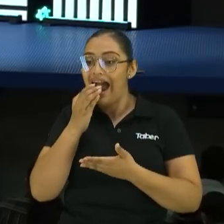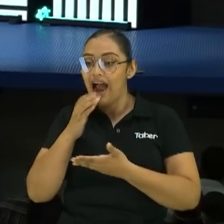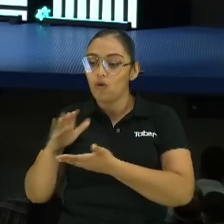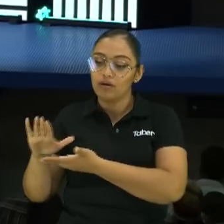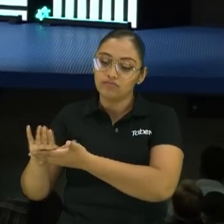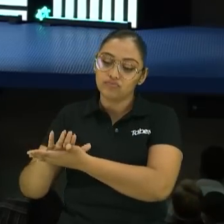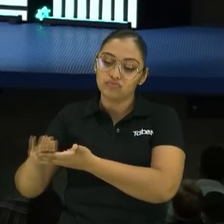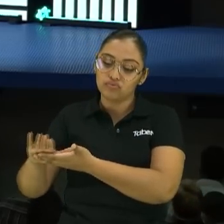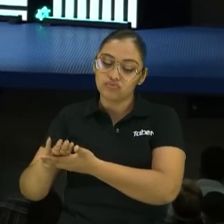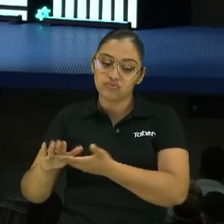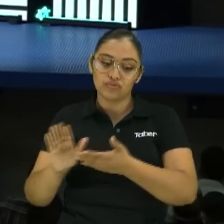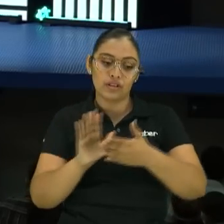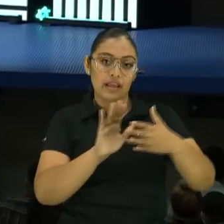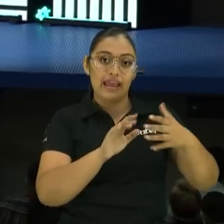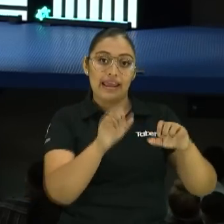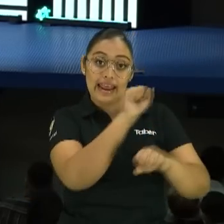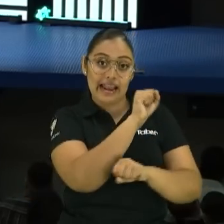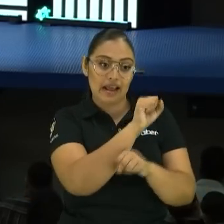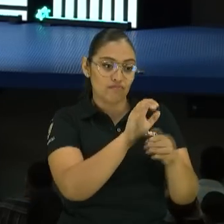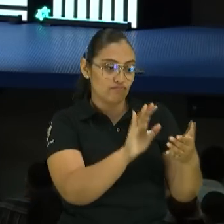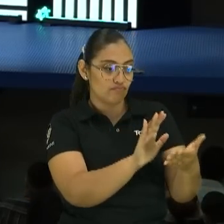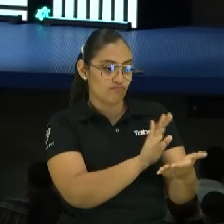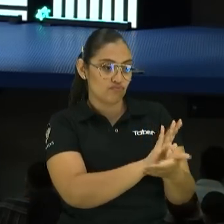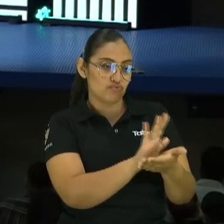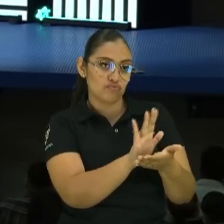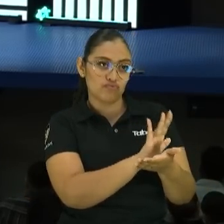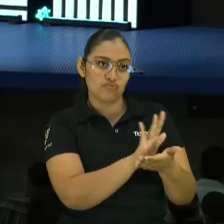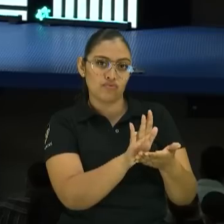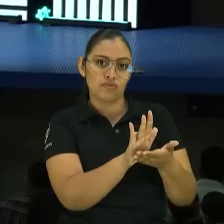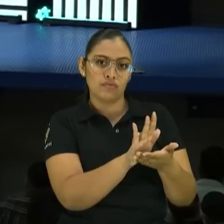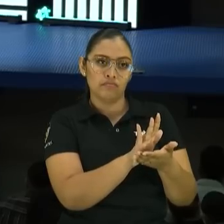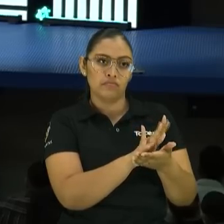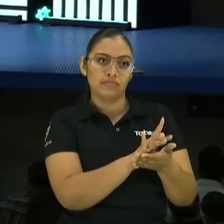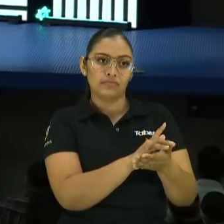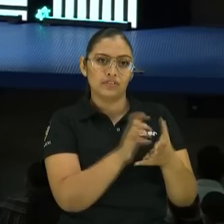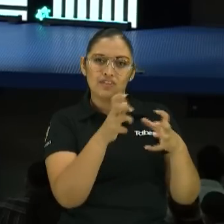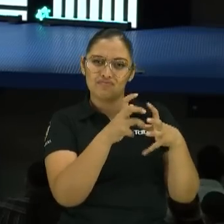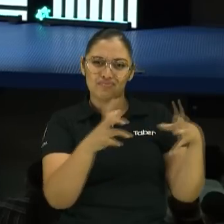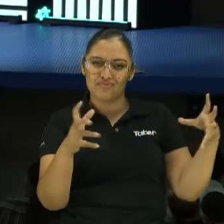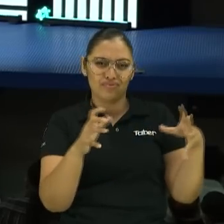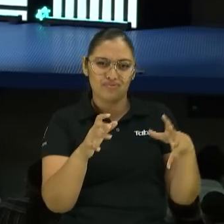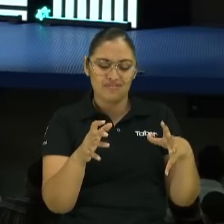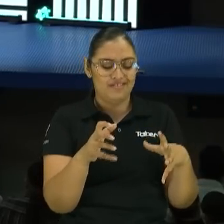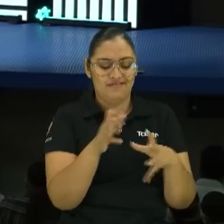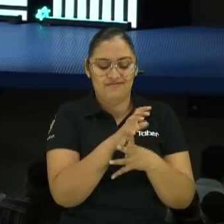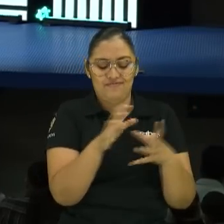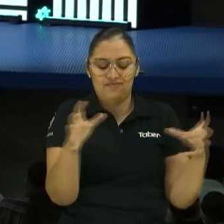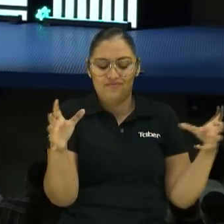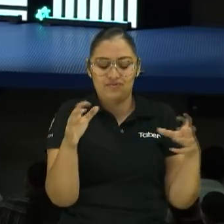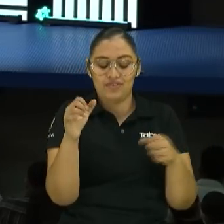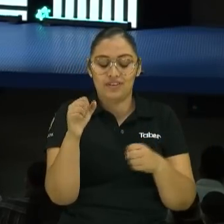lo desliza sobre el bey hasta que lo deja llegue tener no sé cuántos ciento y tantos carros de colección